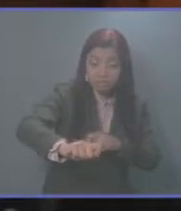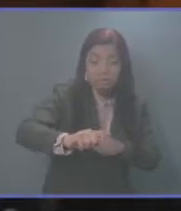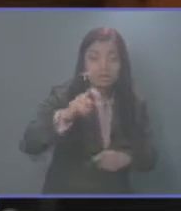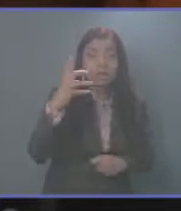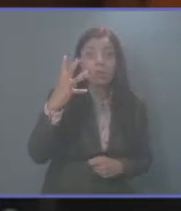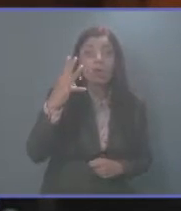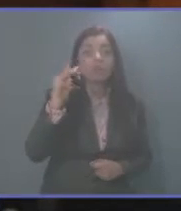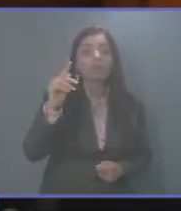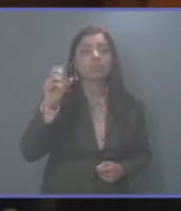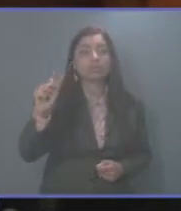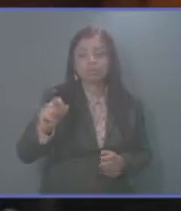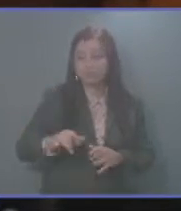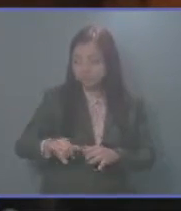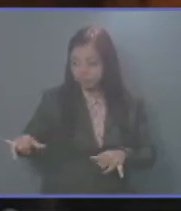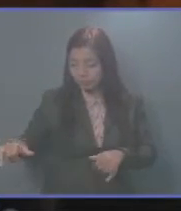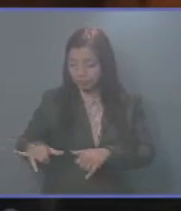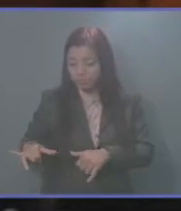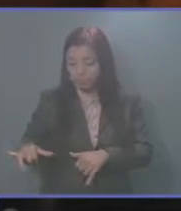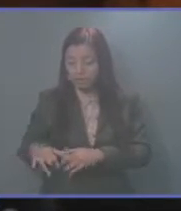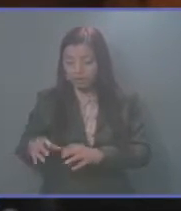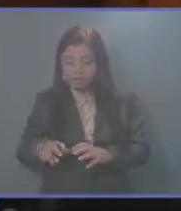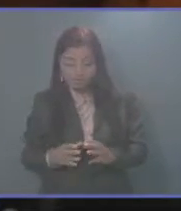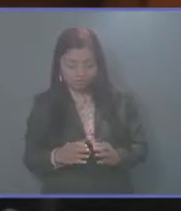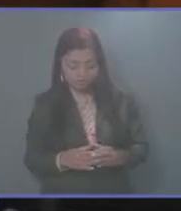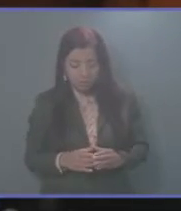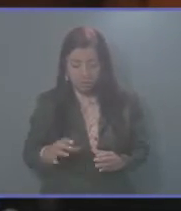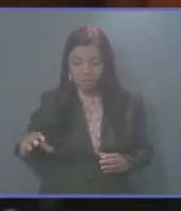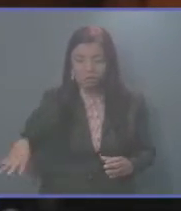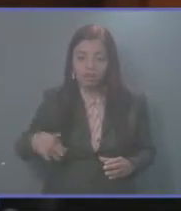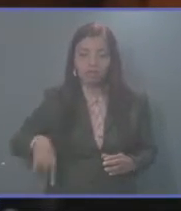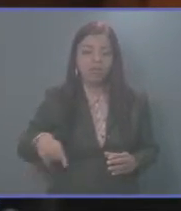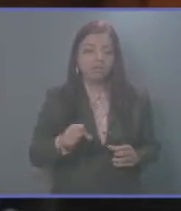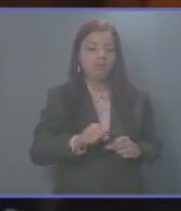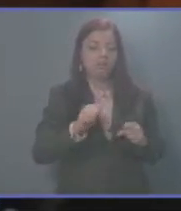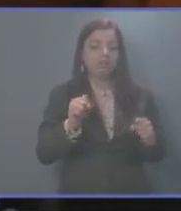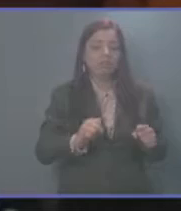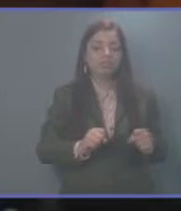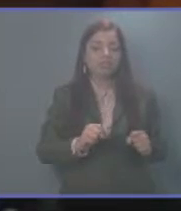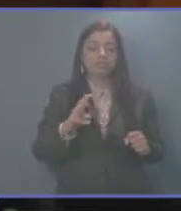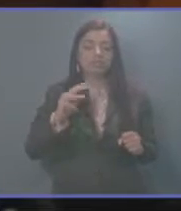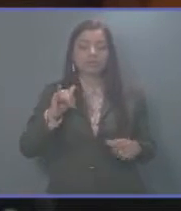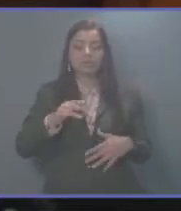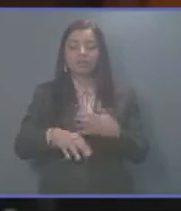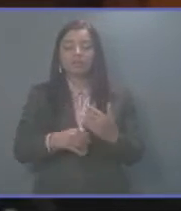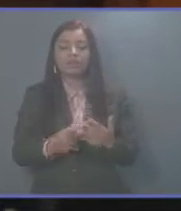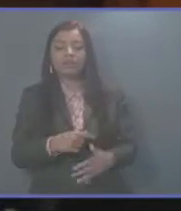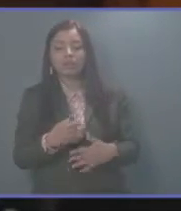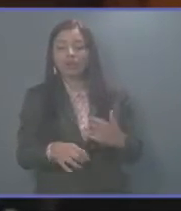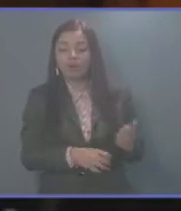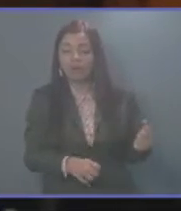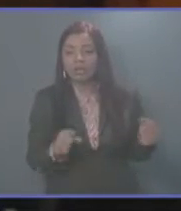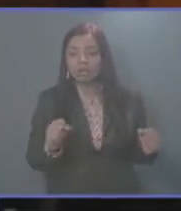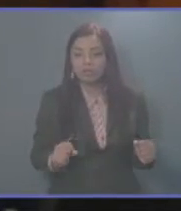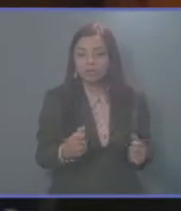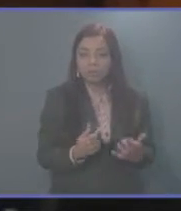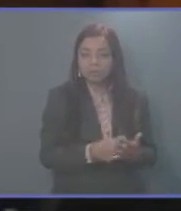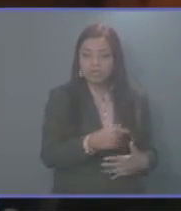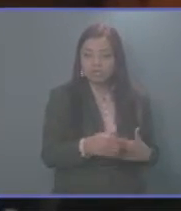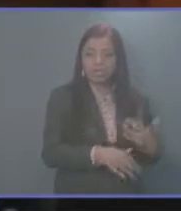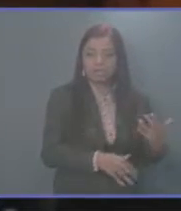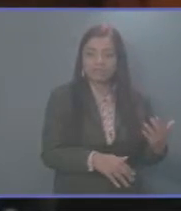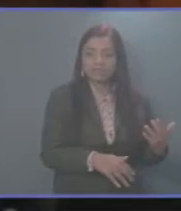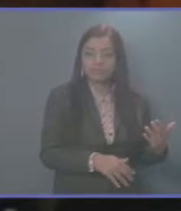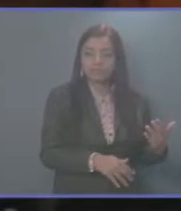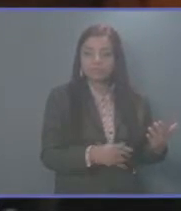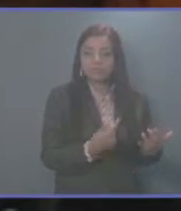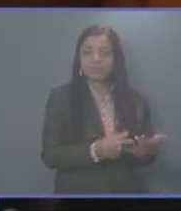cubículos, construidos con un sistema mixto de adobe de 2 metros de ancho por 2 metros de largo, con una altura de 2